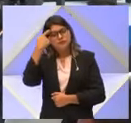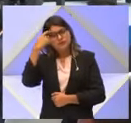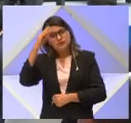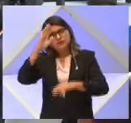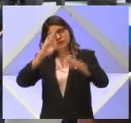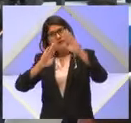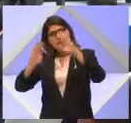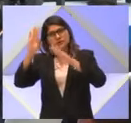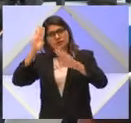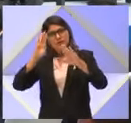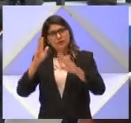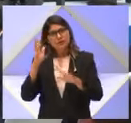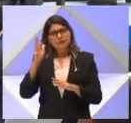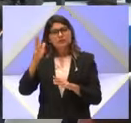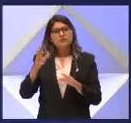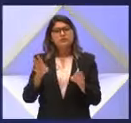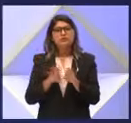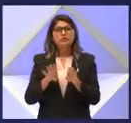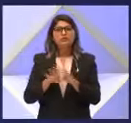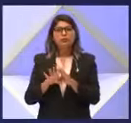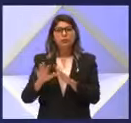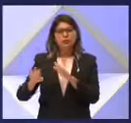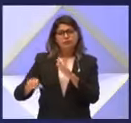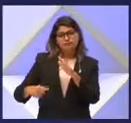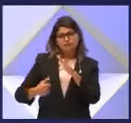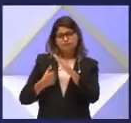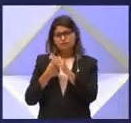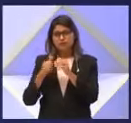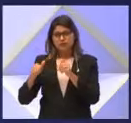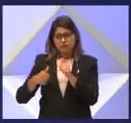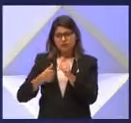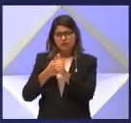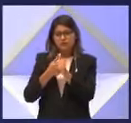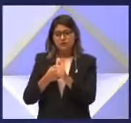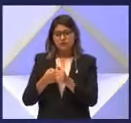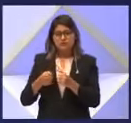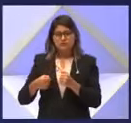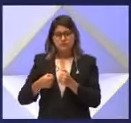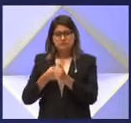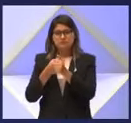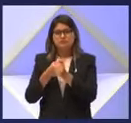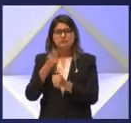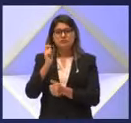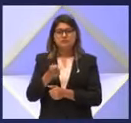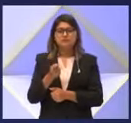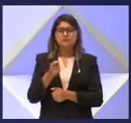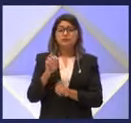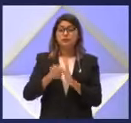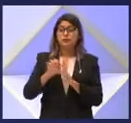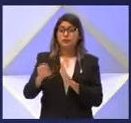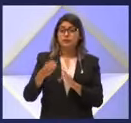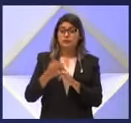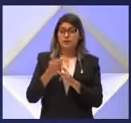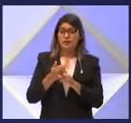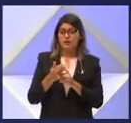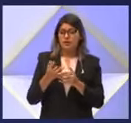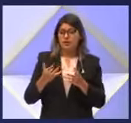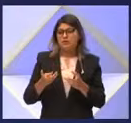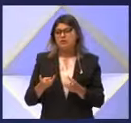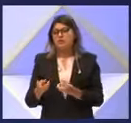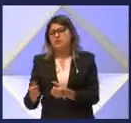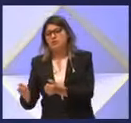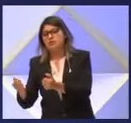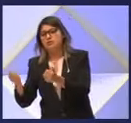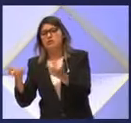y entendiendo por sostenible ponga en riesgo los recursos para que las siguientes generaciones puedan